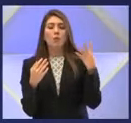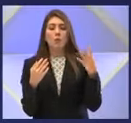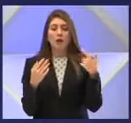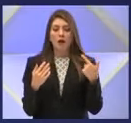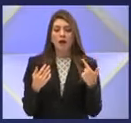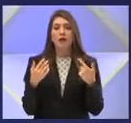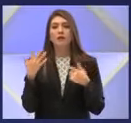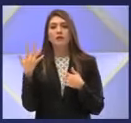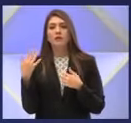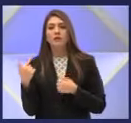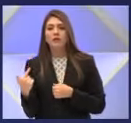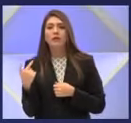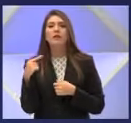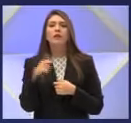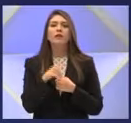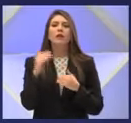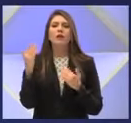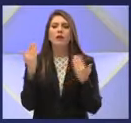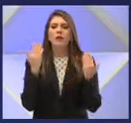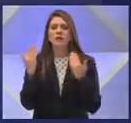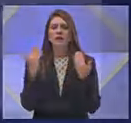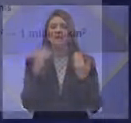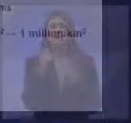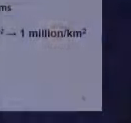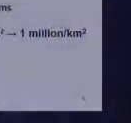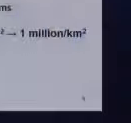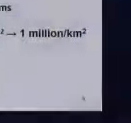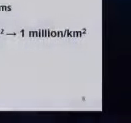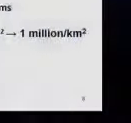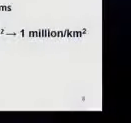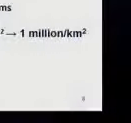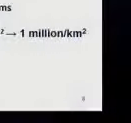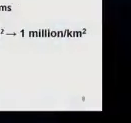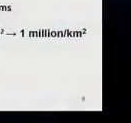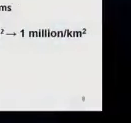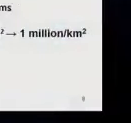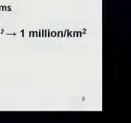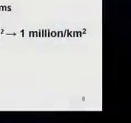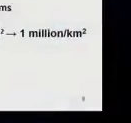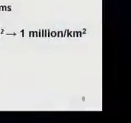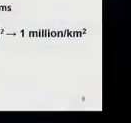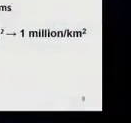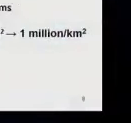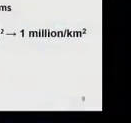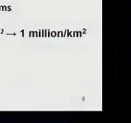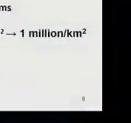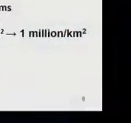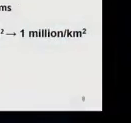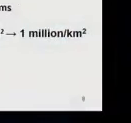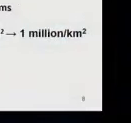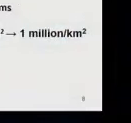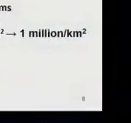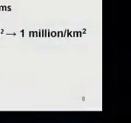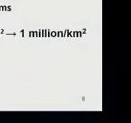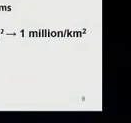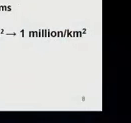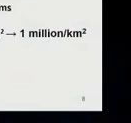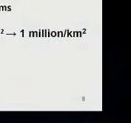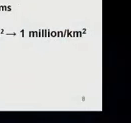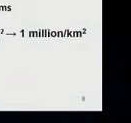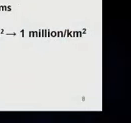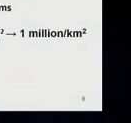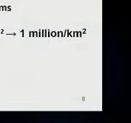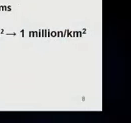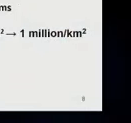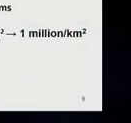altas tasas de transmisión de ir de un gigabit a 20 gigabytes de latencia